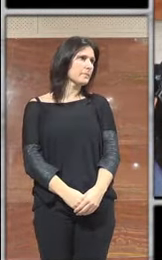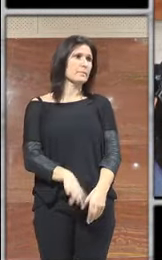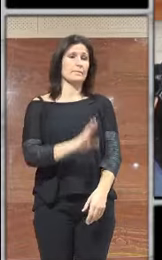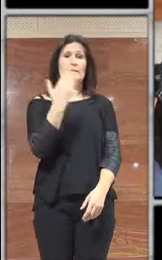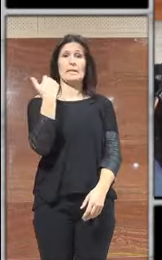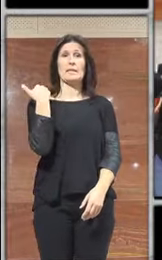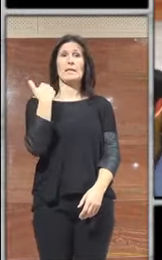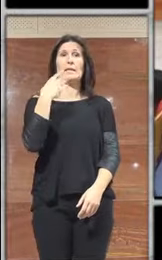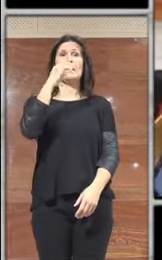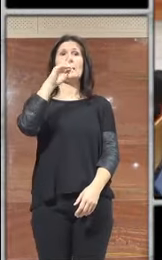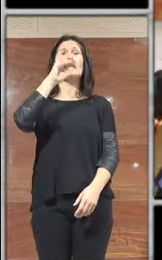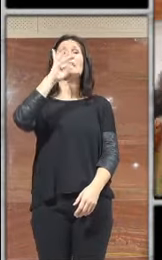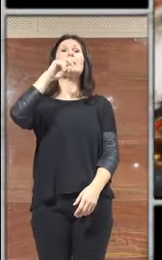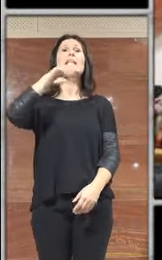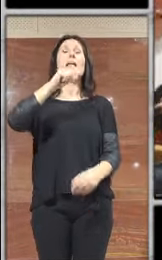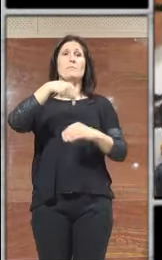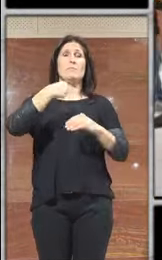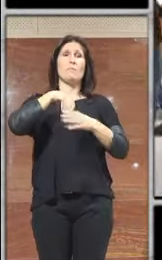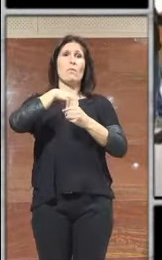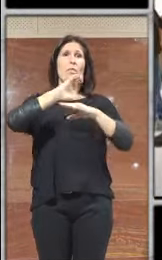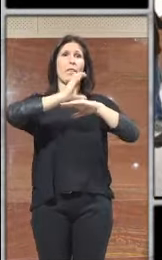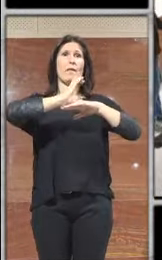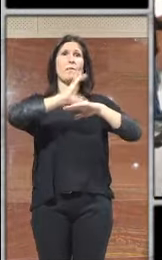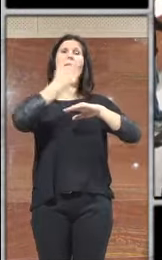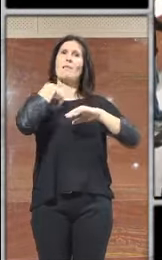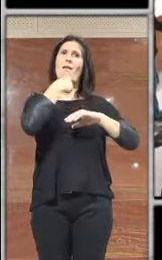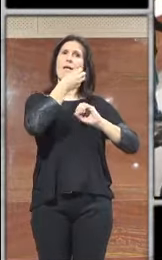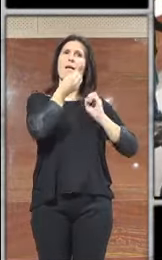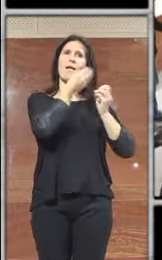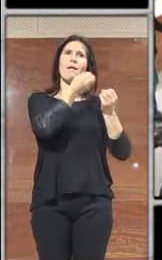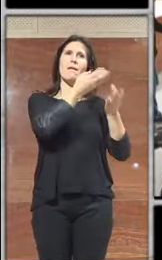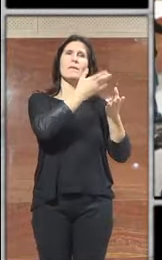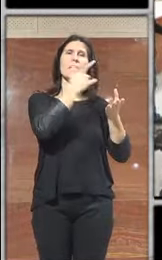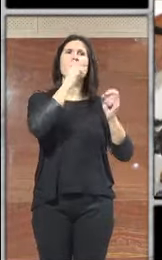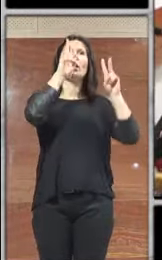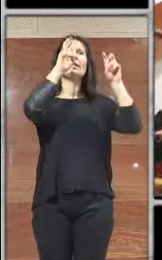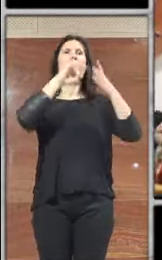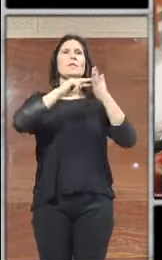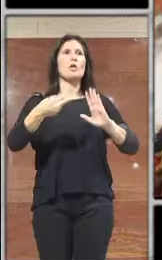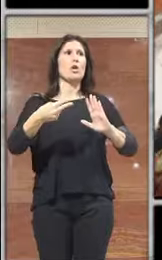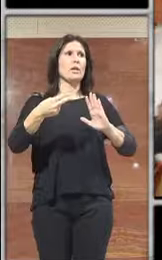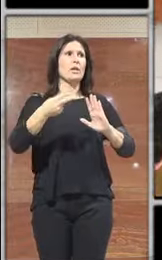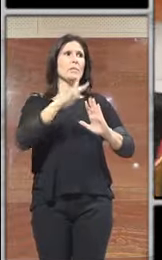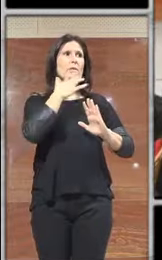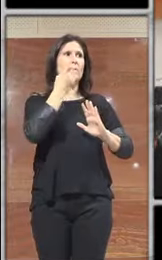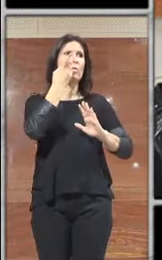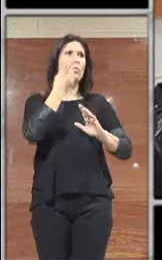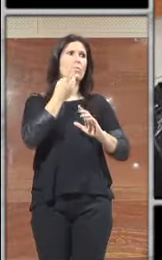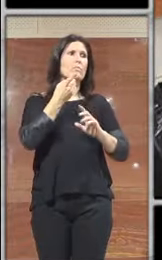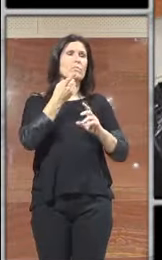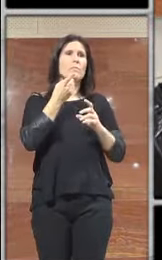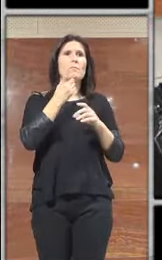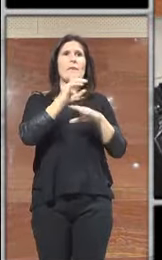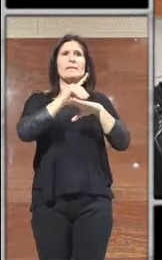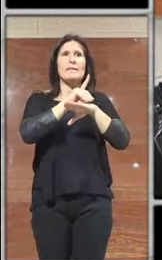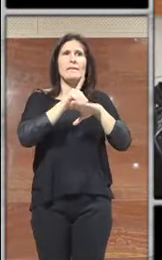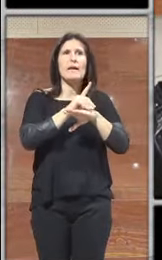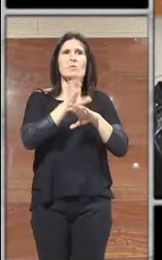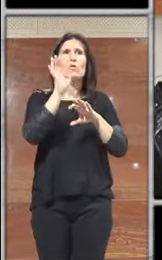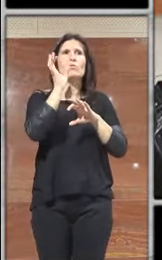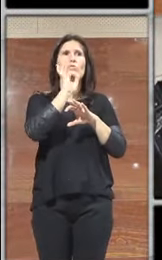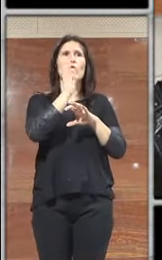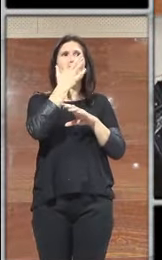Ayer Cristina del CEAPAD hizo alusión a algo parecido sobre tecnología de apoyo, tener como una gran base de datos y de conocimiento,